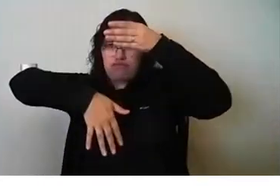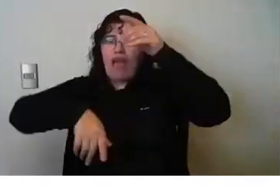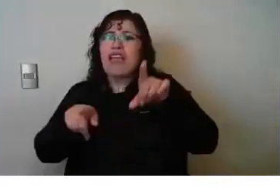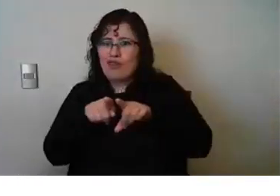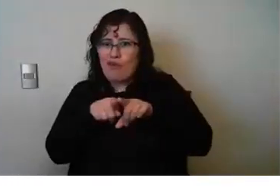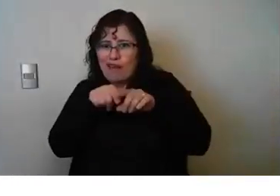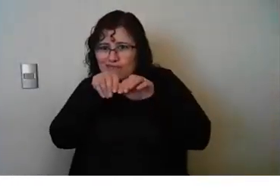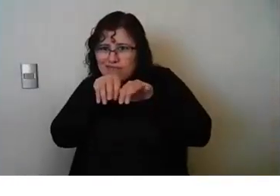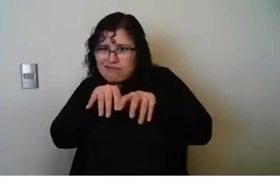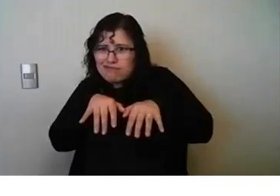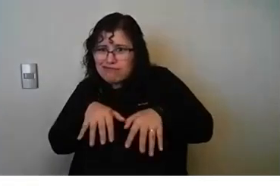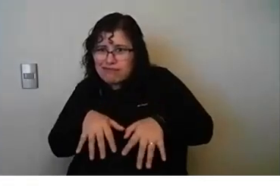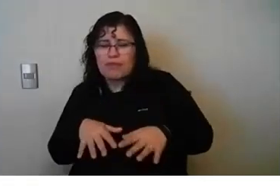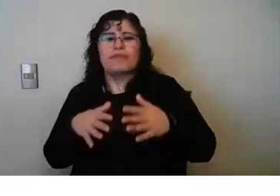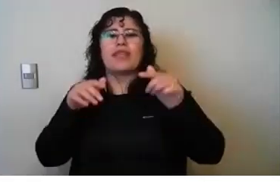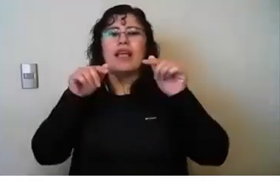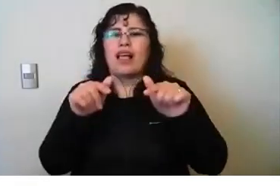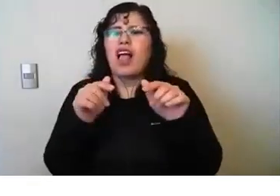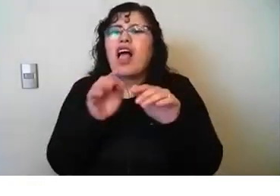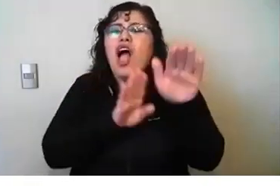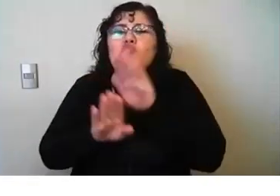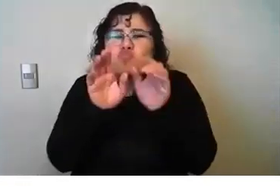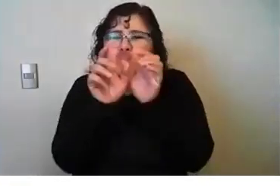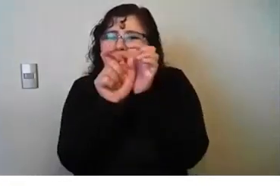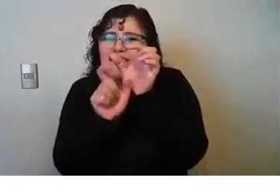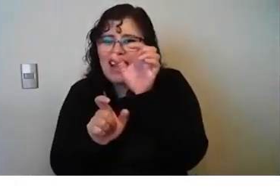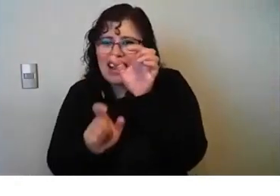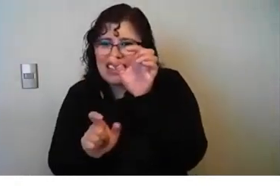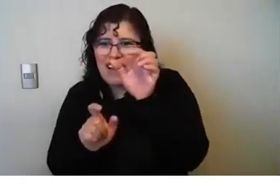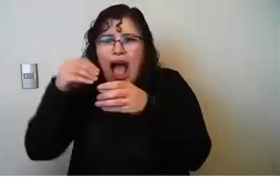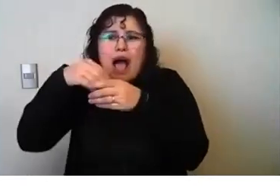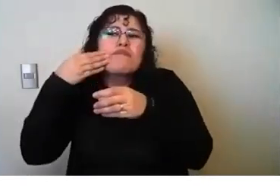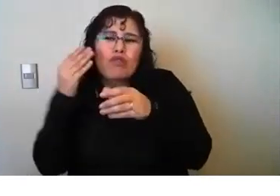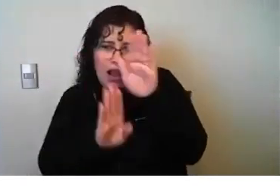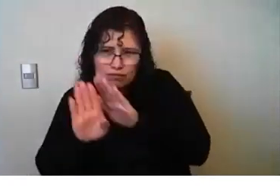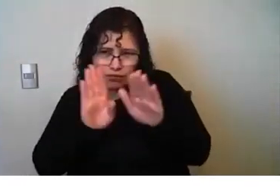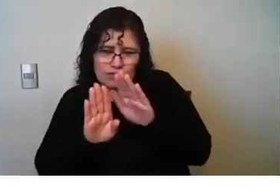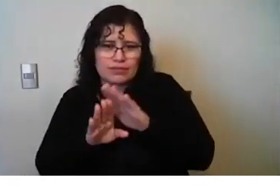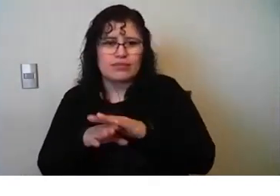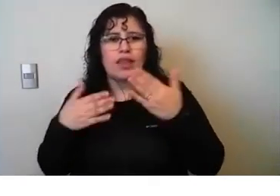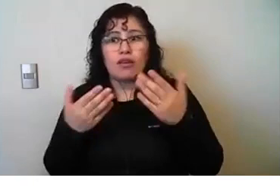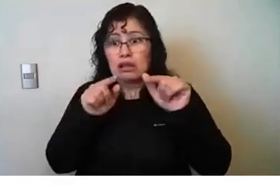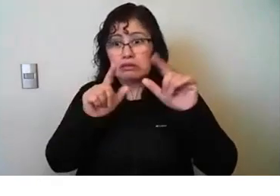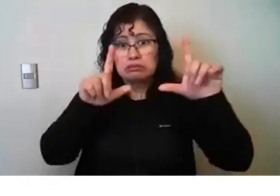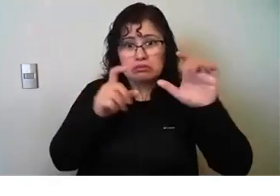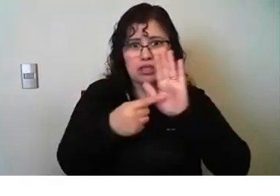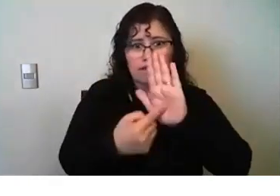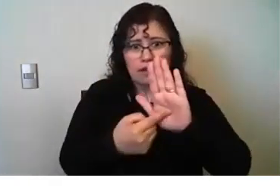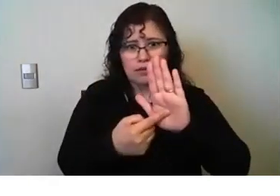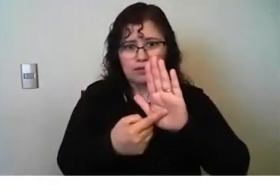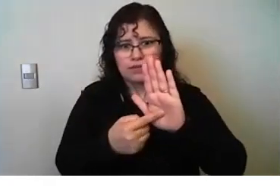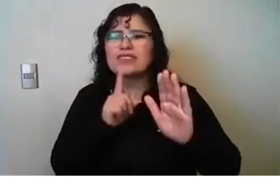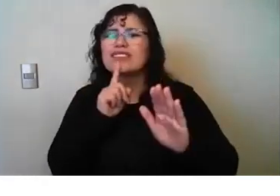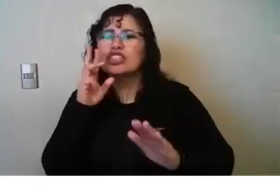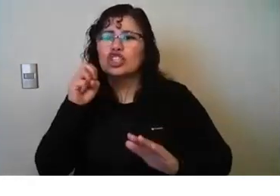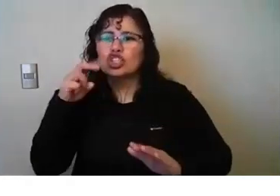protegida, ¿cierto?, por las vértebras cervicales. Y aquí, en el esquema, vemos el tronco brachiocefálico, acá